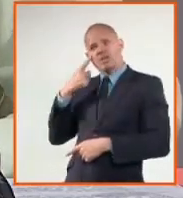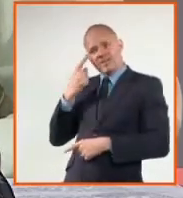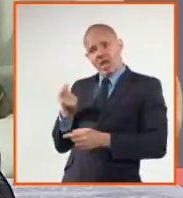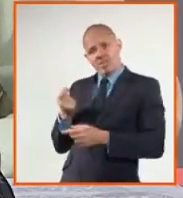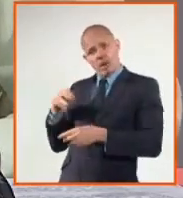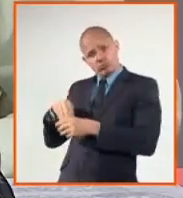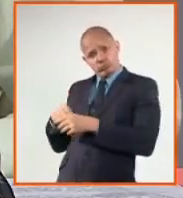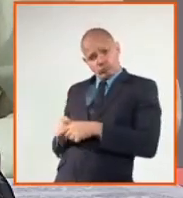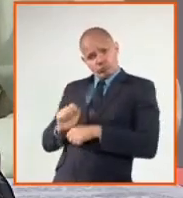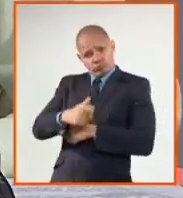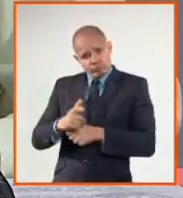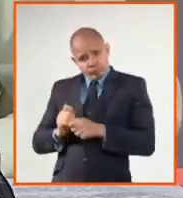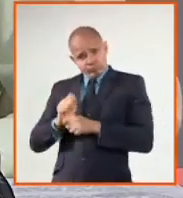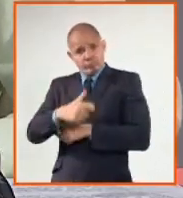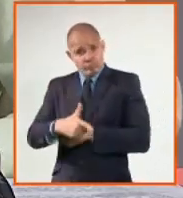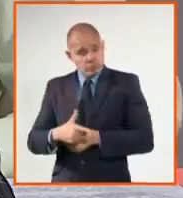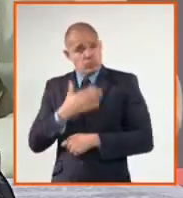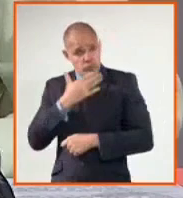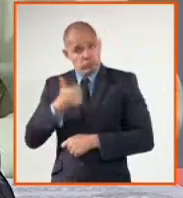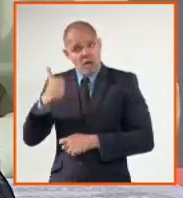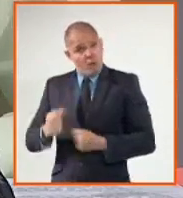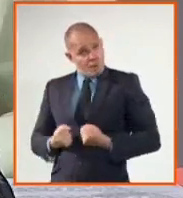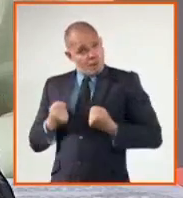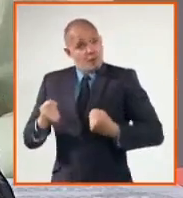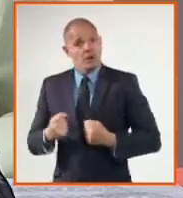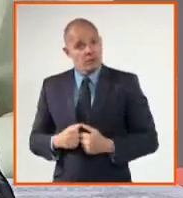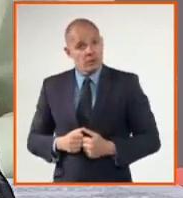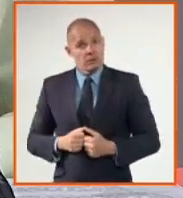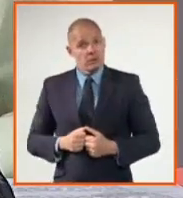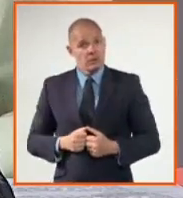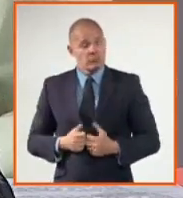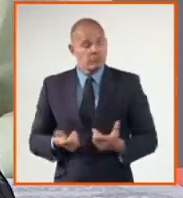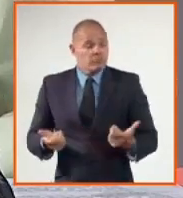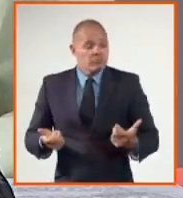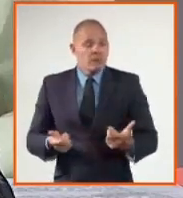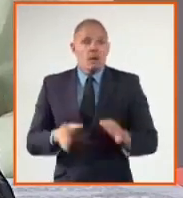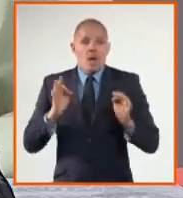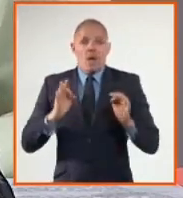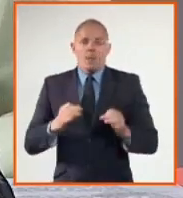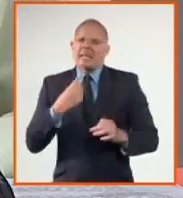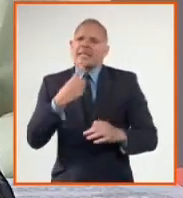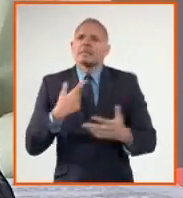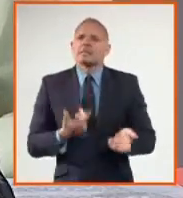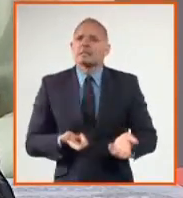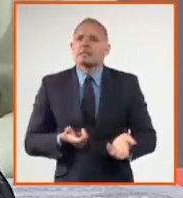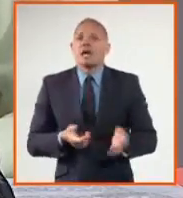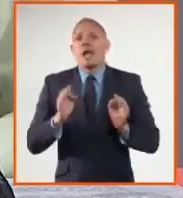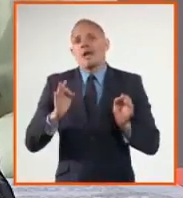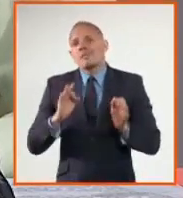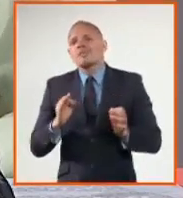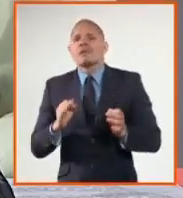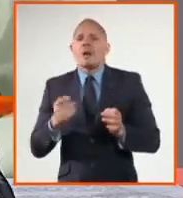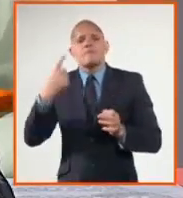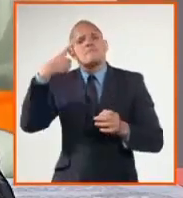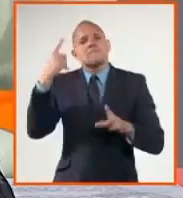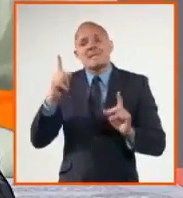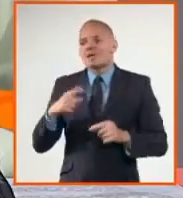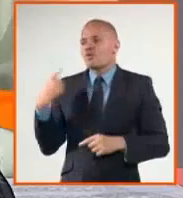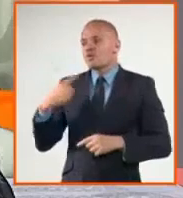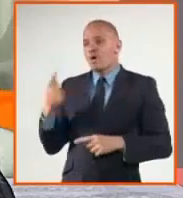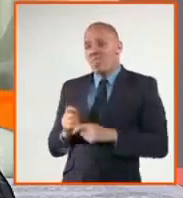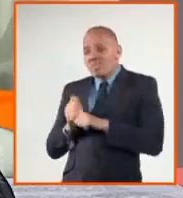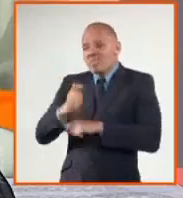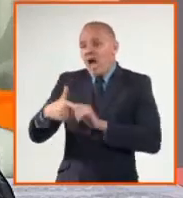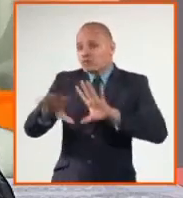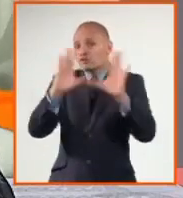que tiene el país y que realmente también hay que decir que no es posible asegurarlo todo el deterioro que tiene hoy la generación